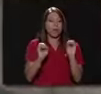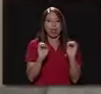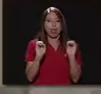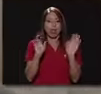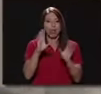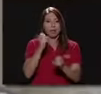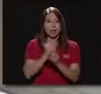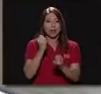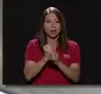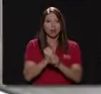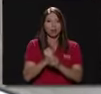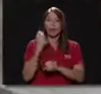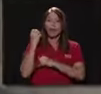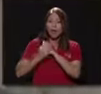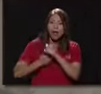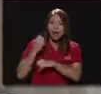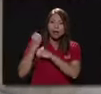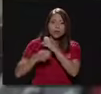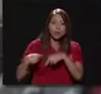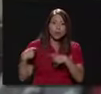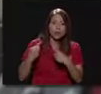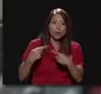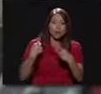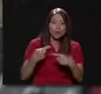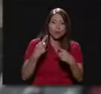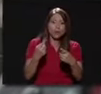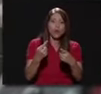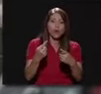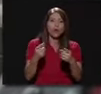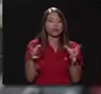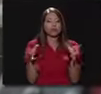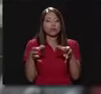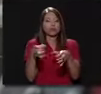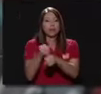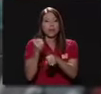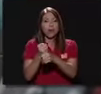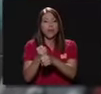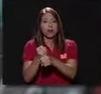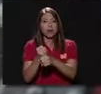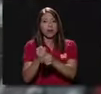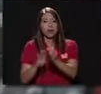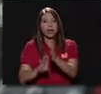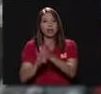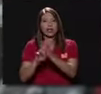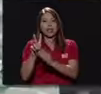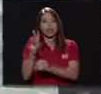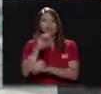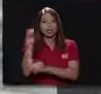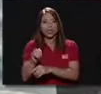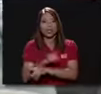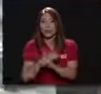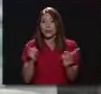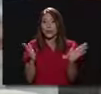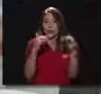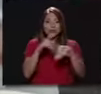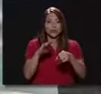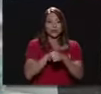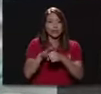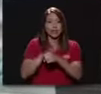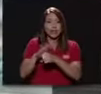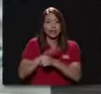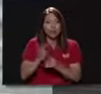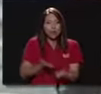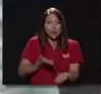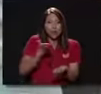¿verdad? Tenemos que año con año, cerca de un 2% crece la fuerza de trabajo o la fuerza laboral, y no se generan las